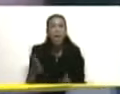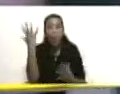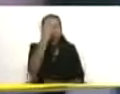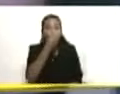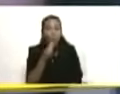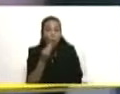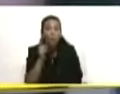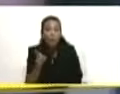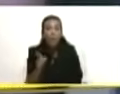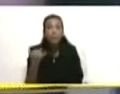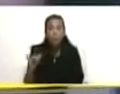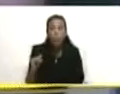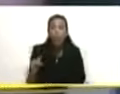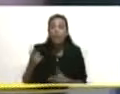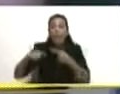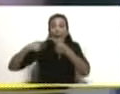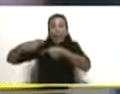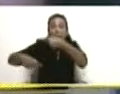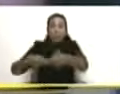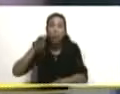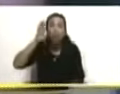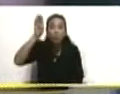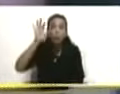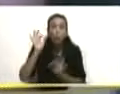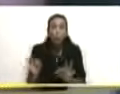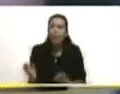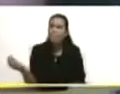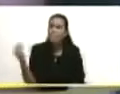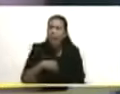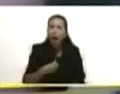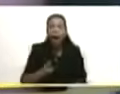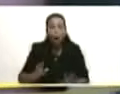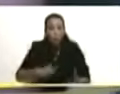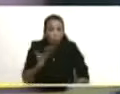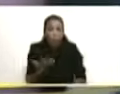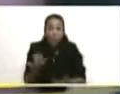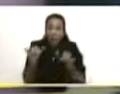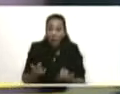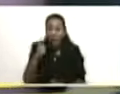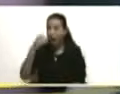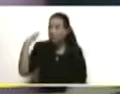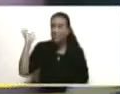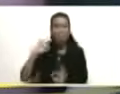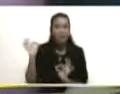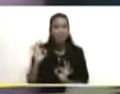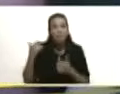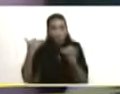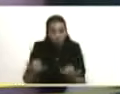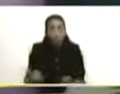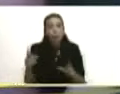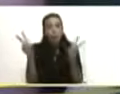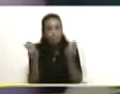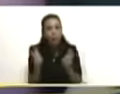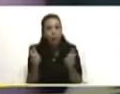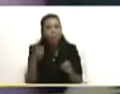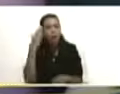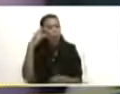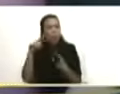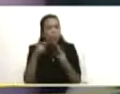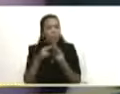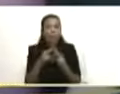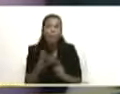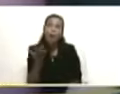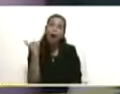jóvenes y además que nuestra generación es una de las que ha tenido más posibilidad a conocer estos temas. Quizás por falta